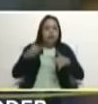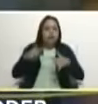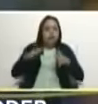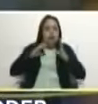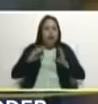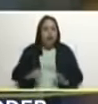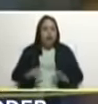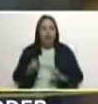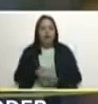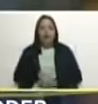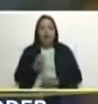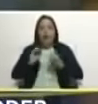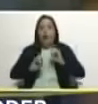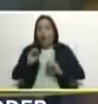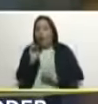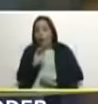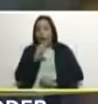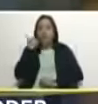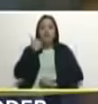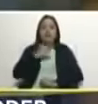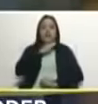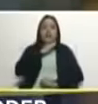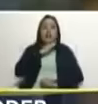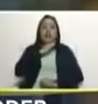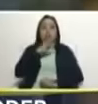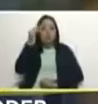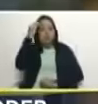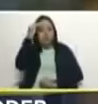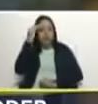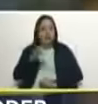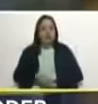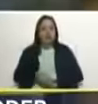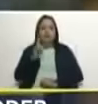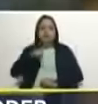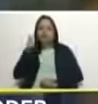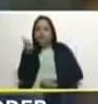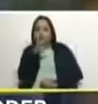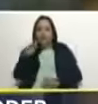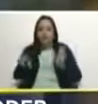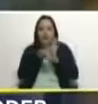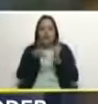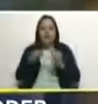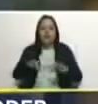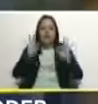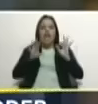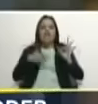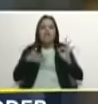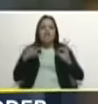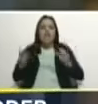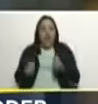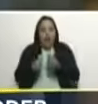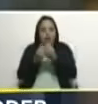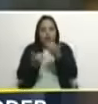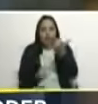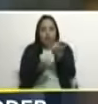o el caso de los pacientes celíacos, nosotros aspiramos a aprobar leyes específicas con las que se sientan acompañados. Para terminar,